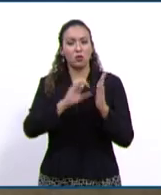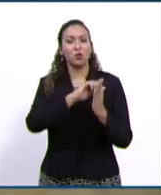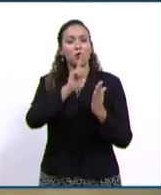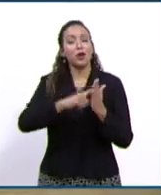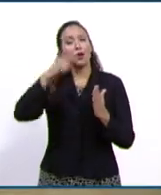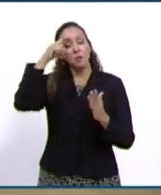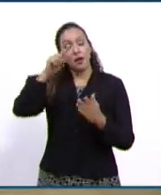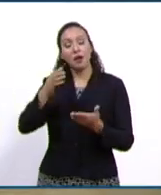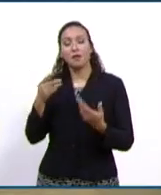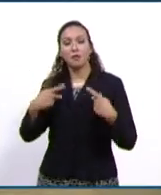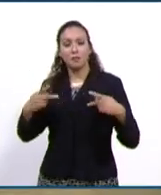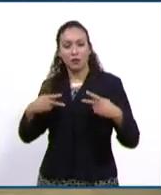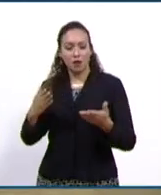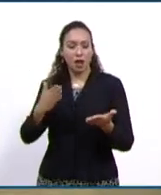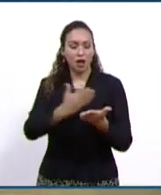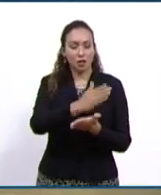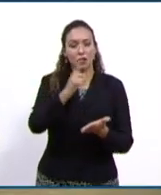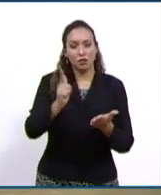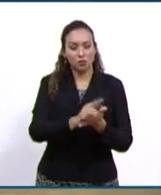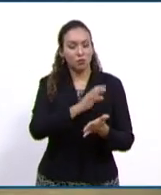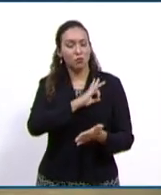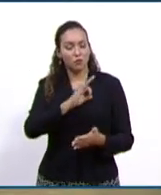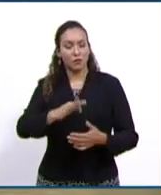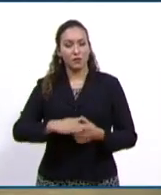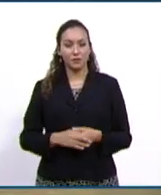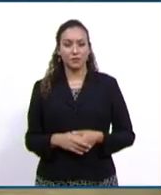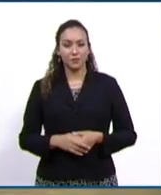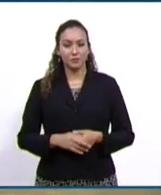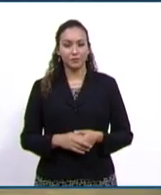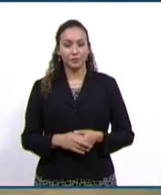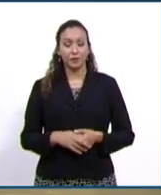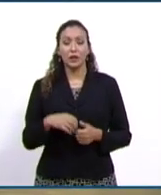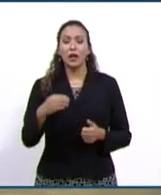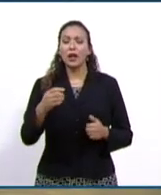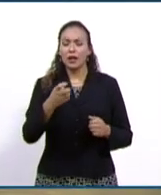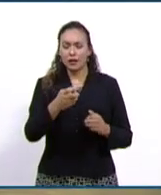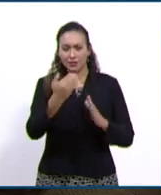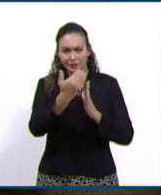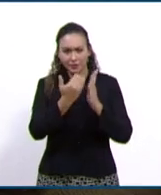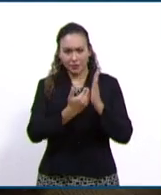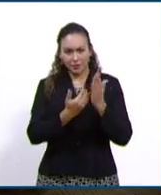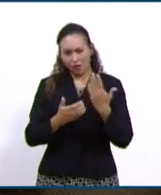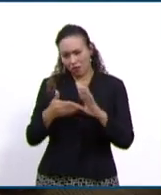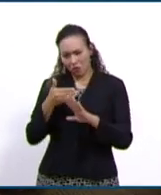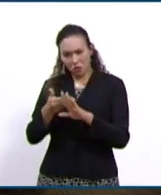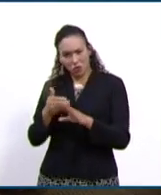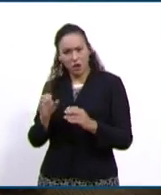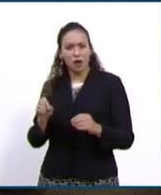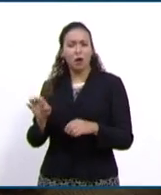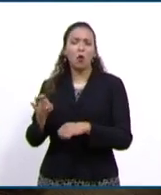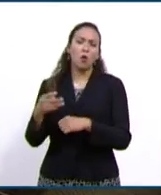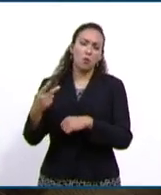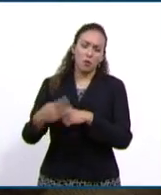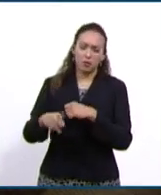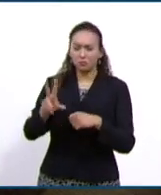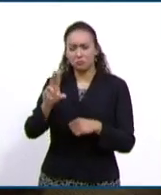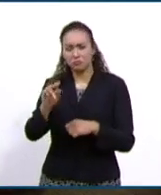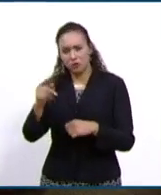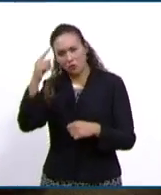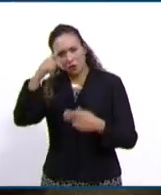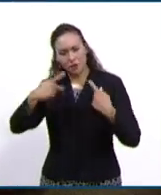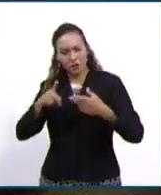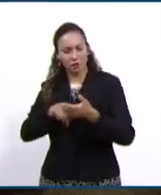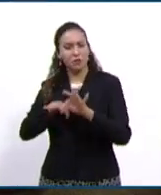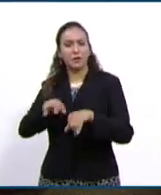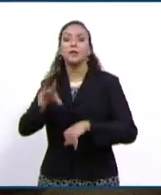ciudadana de acceso a la justicia. Dichas medidas no afectarán la administración e impartición de justicia y la calidad de los servicios